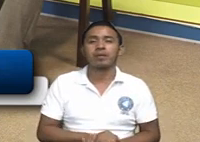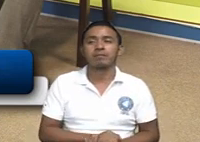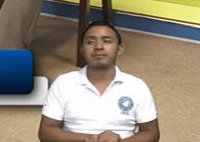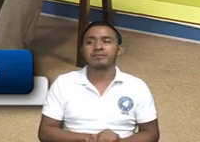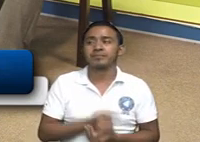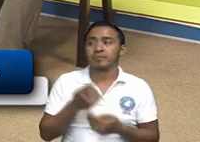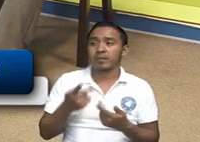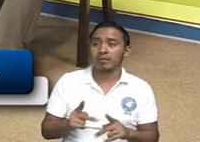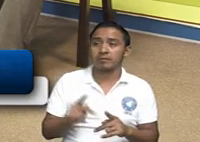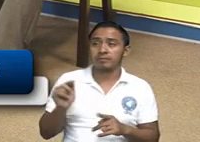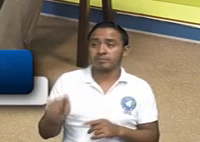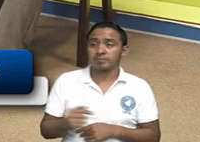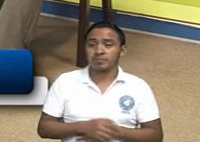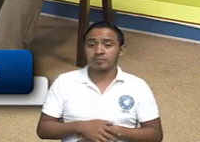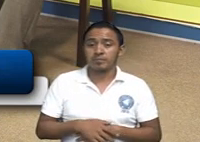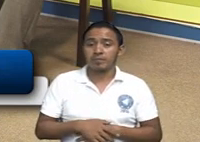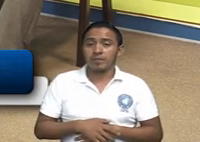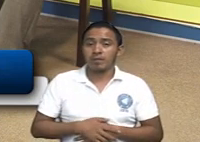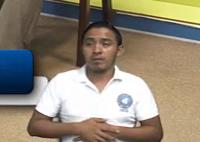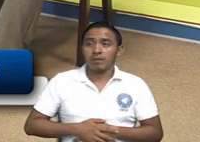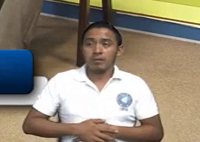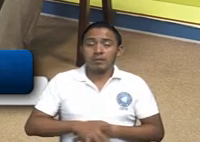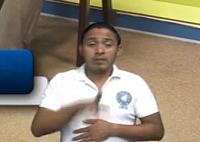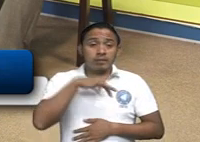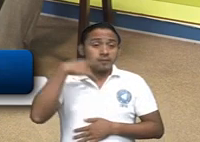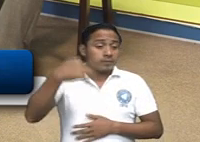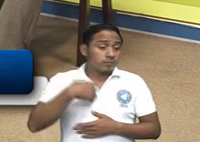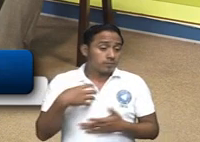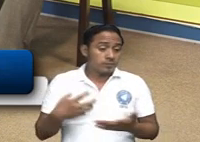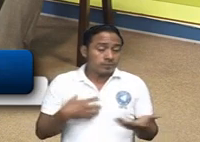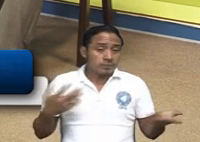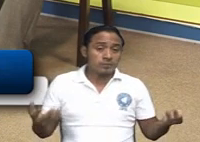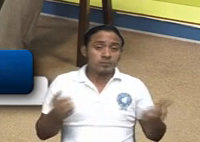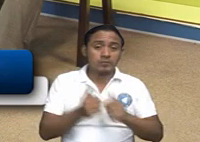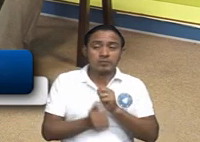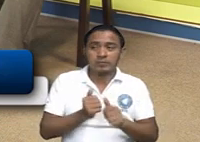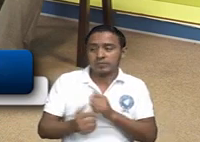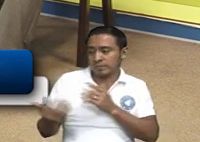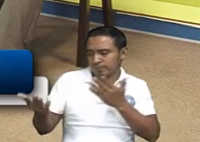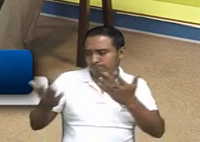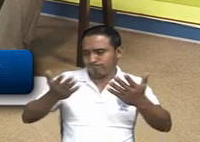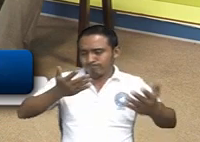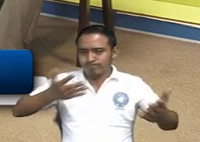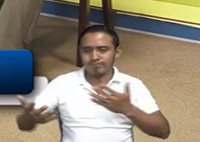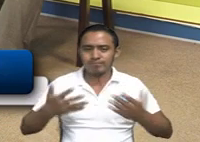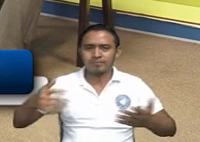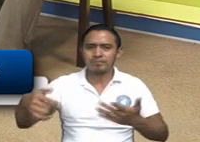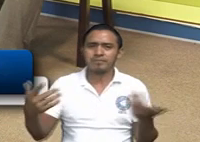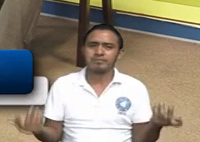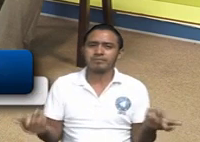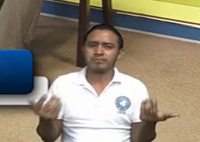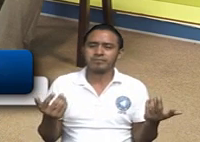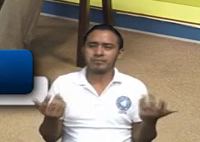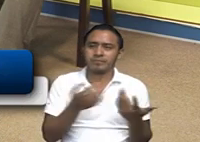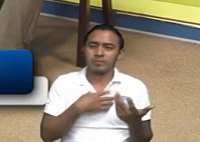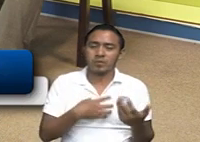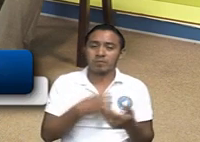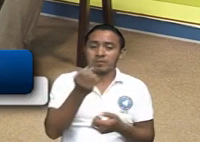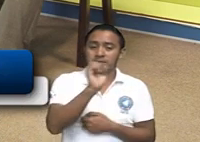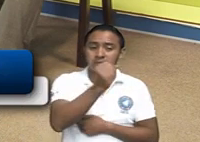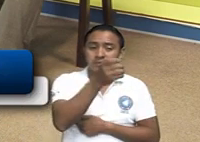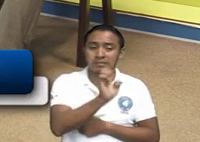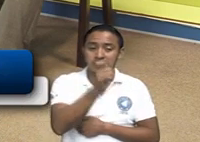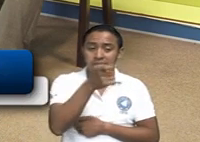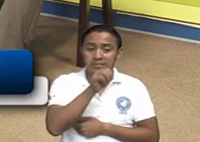religioso, pero también nosotros somos seres reales, naturales. ¿Cómo lidiar con esa parte de la sexualidad de nuestros